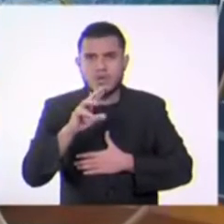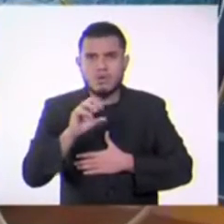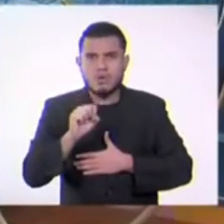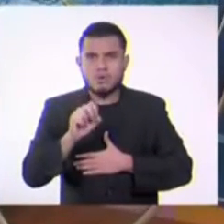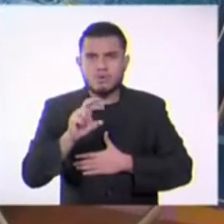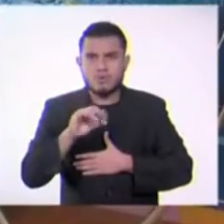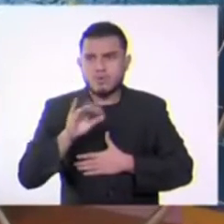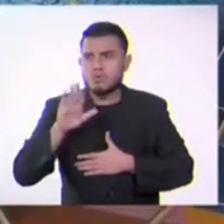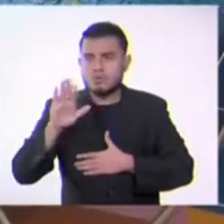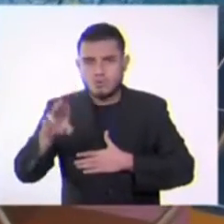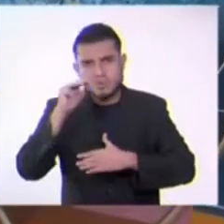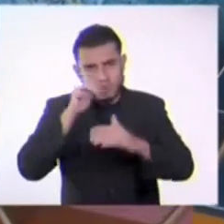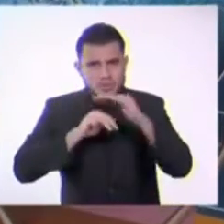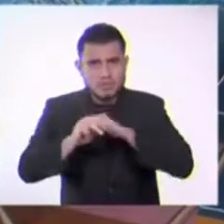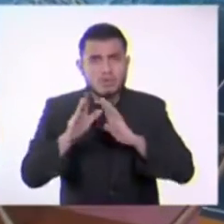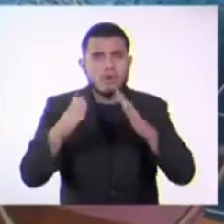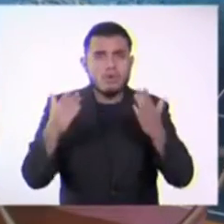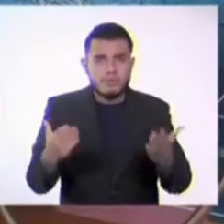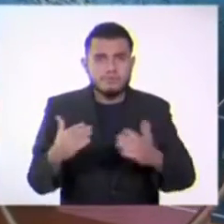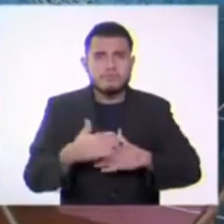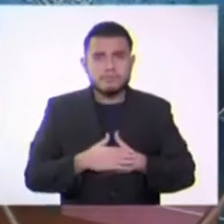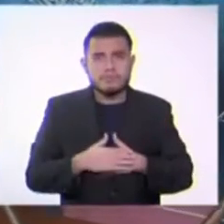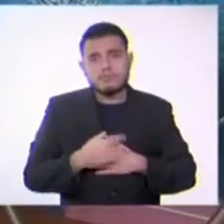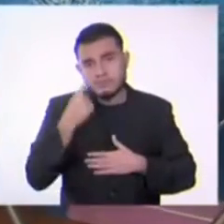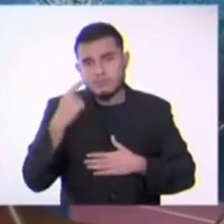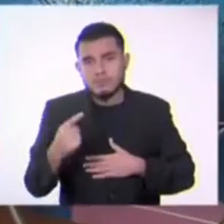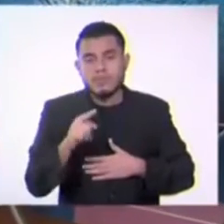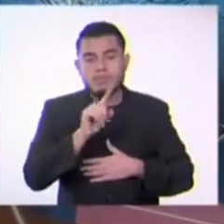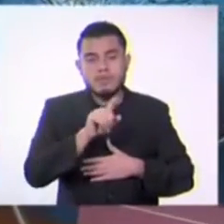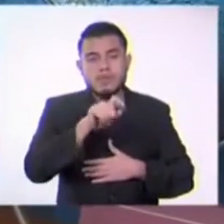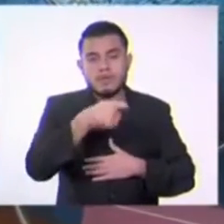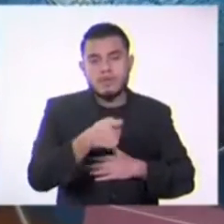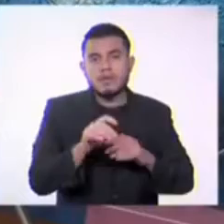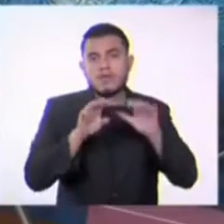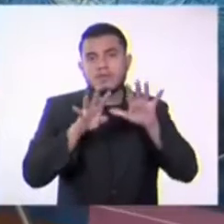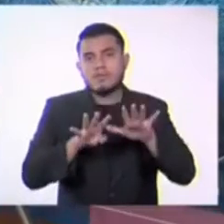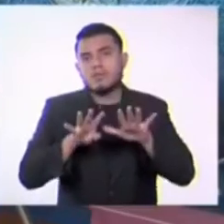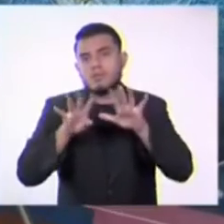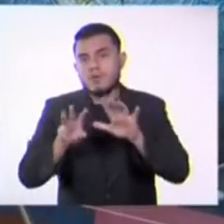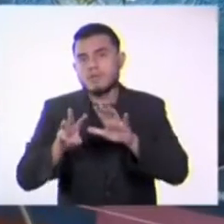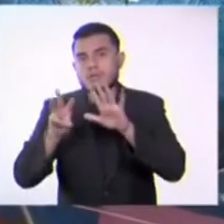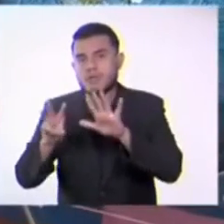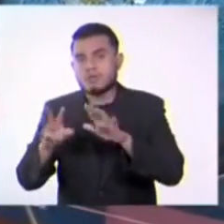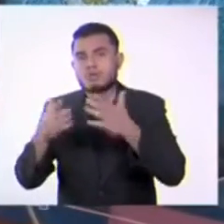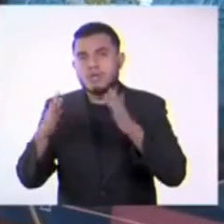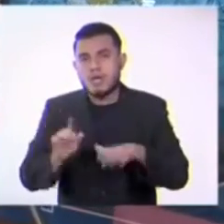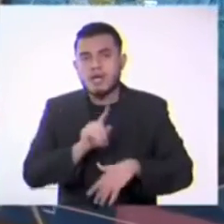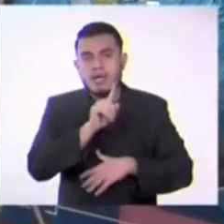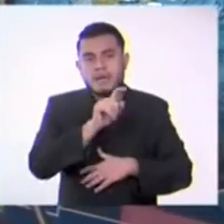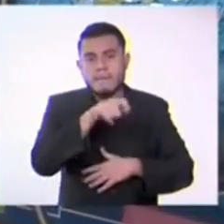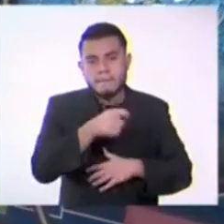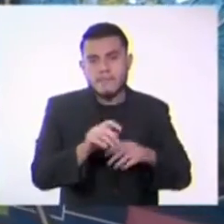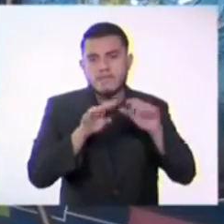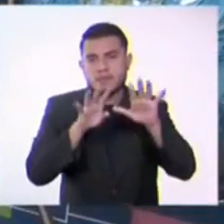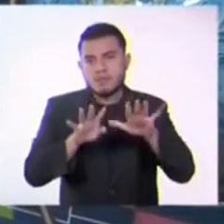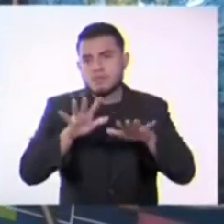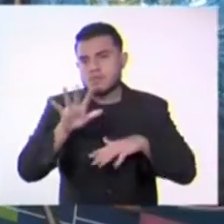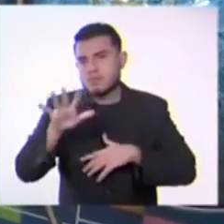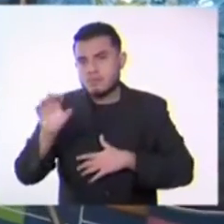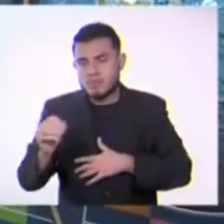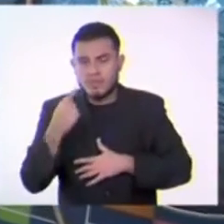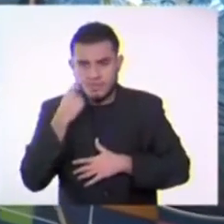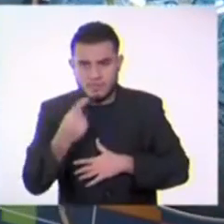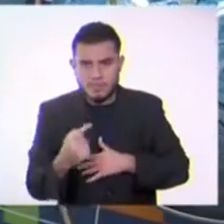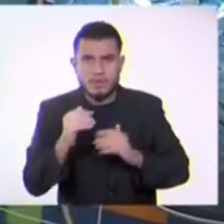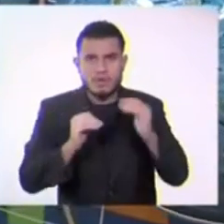y su visión con respecto a lo que se veía desde 1948. Pero ya en 1950, cuando ya había venido, vemos que también